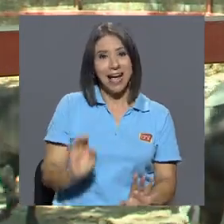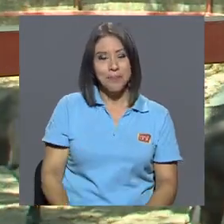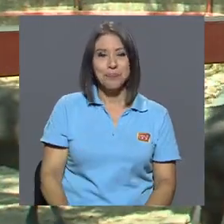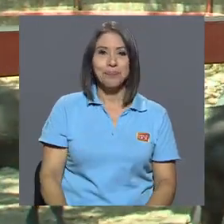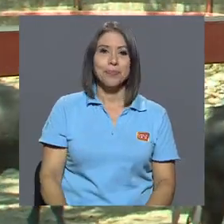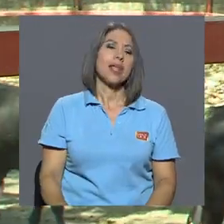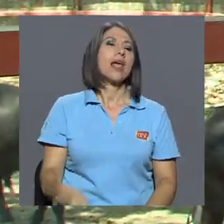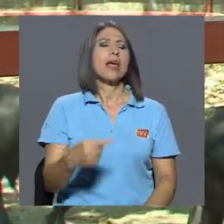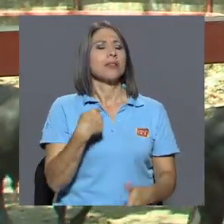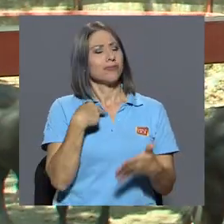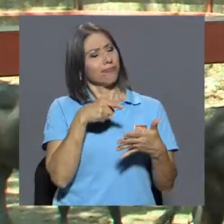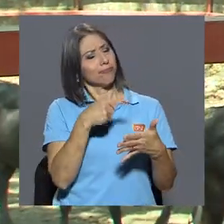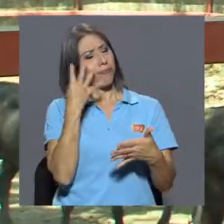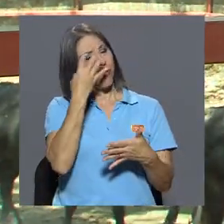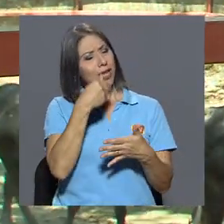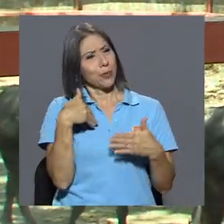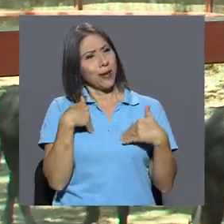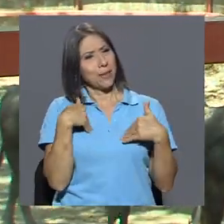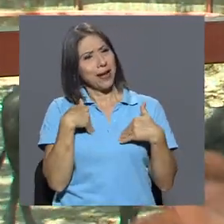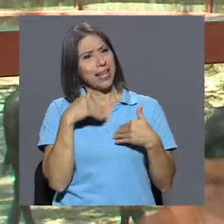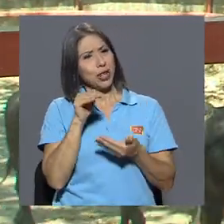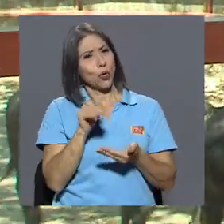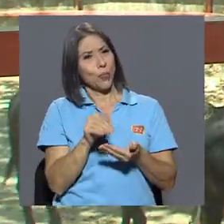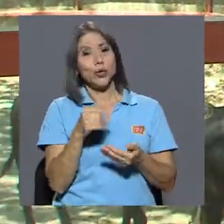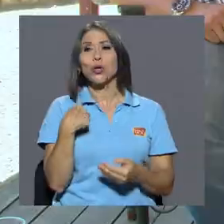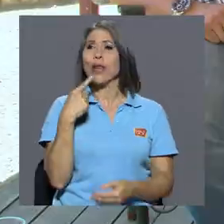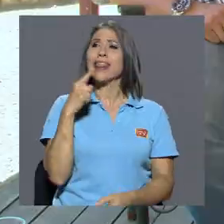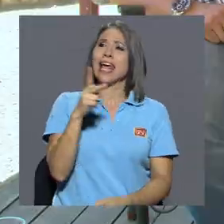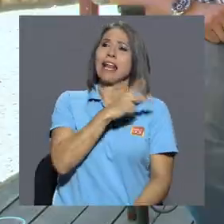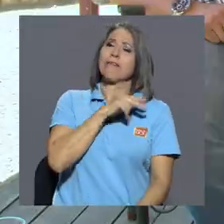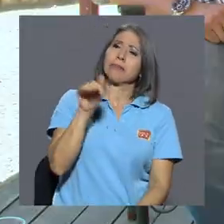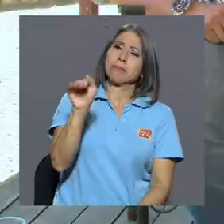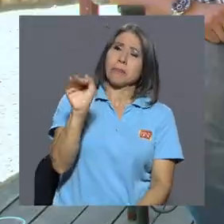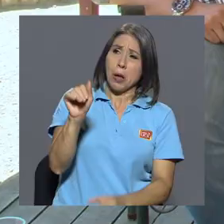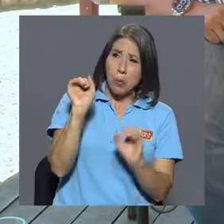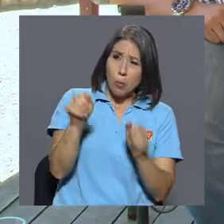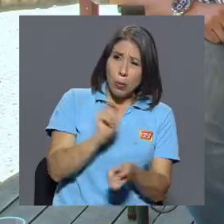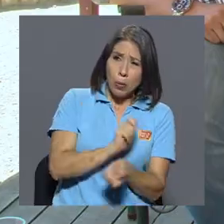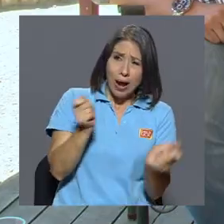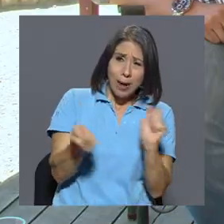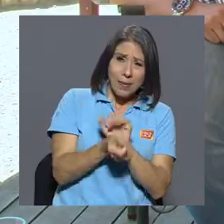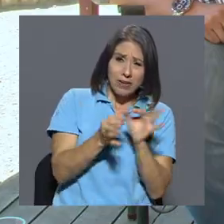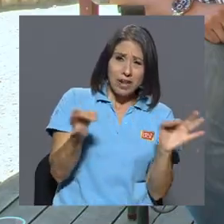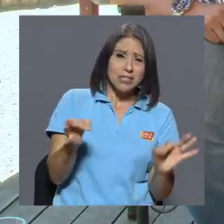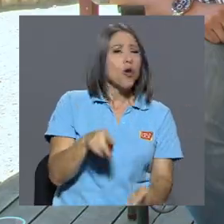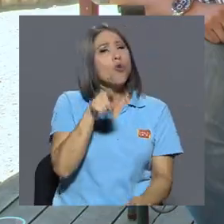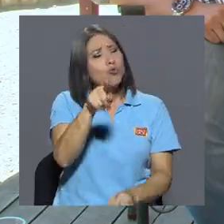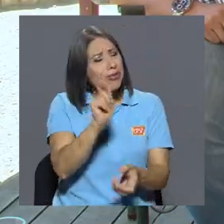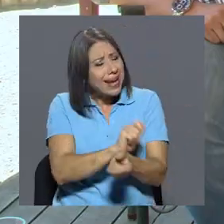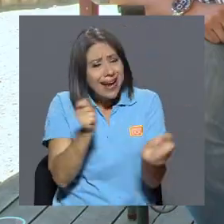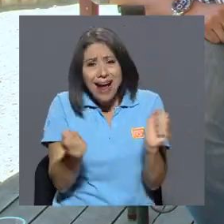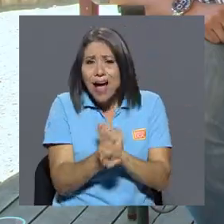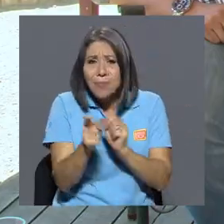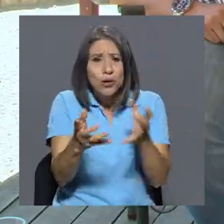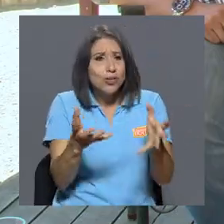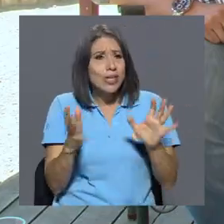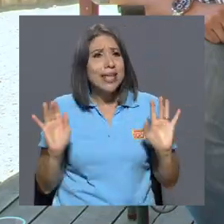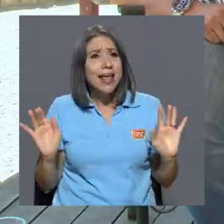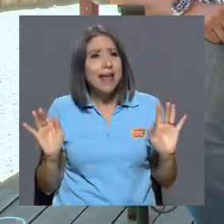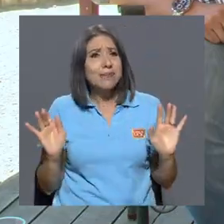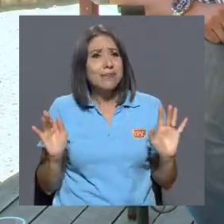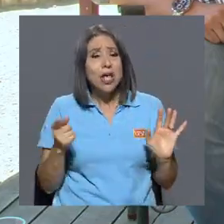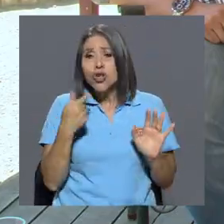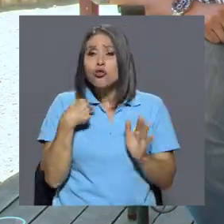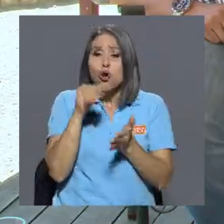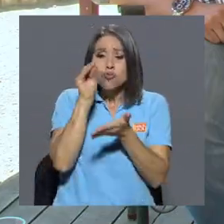le digo al jefe, al productor, le digo, ¿puedo cambiar esa frase? Me dice, usted cambie lo que quiera. Yo le pongo una